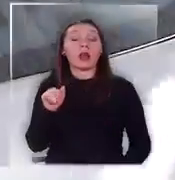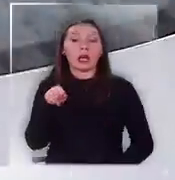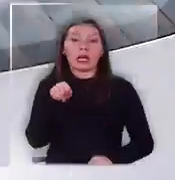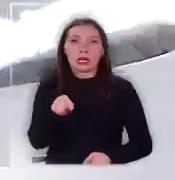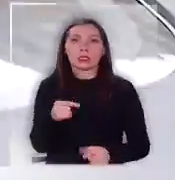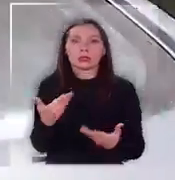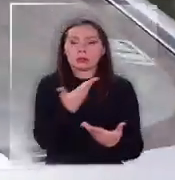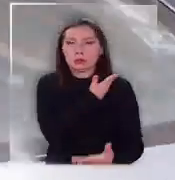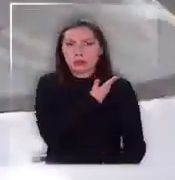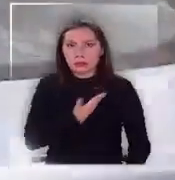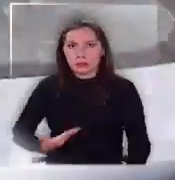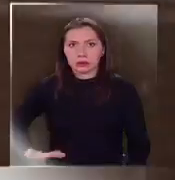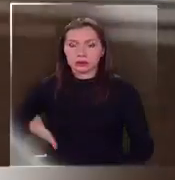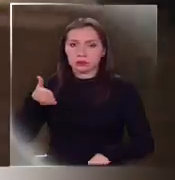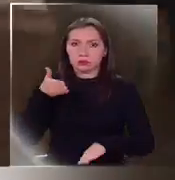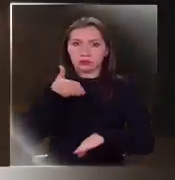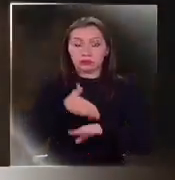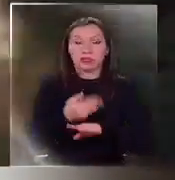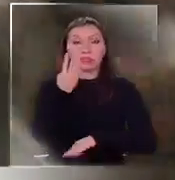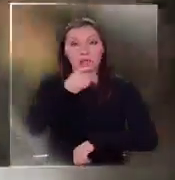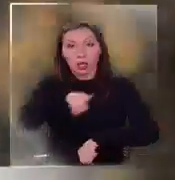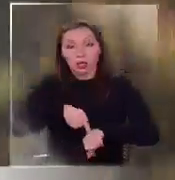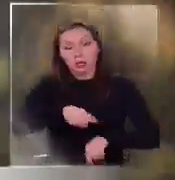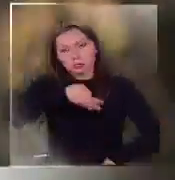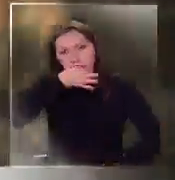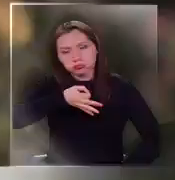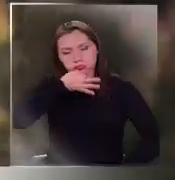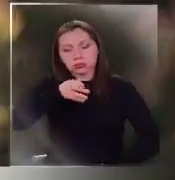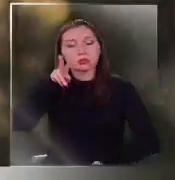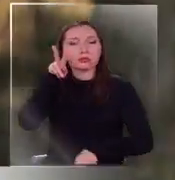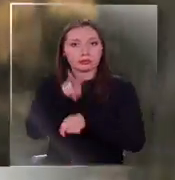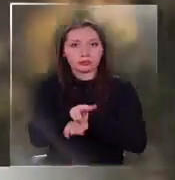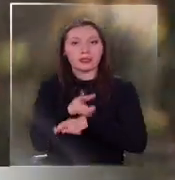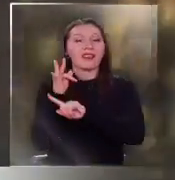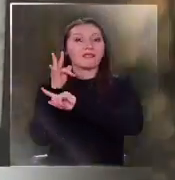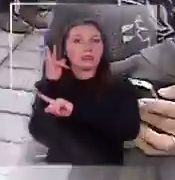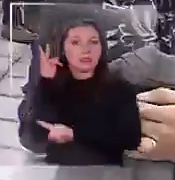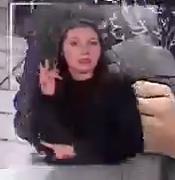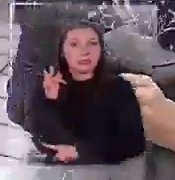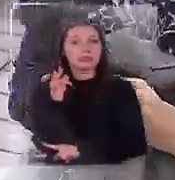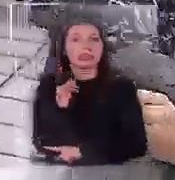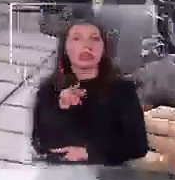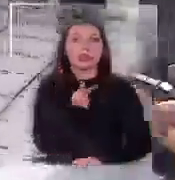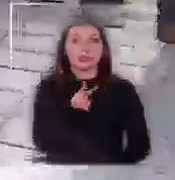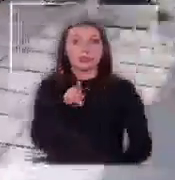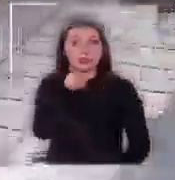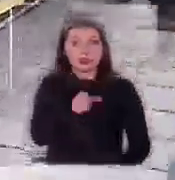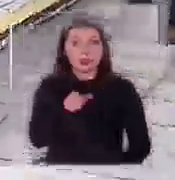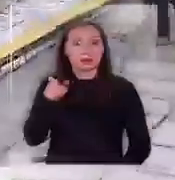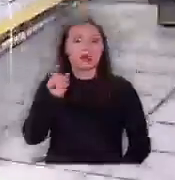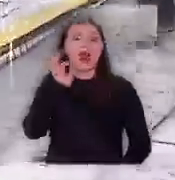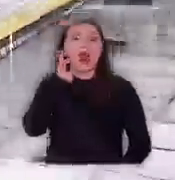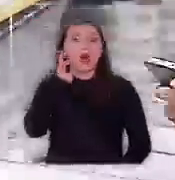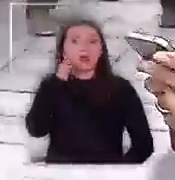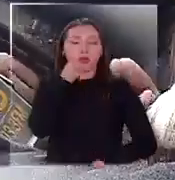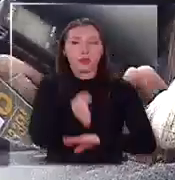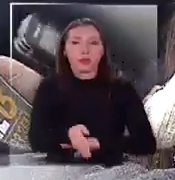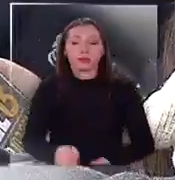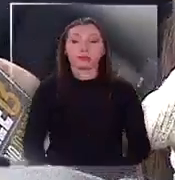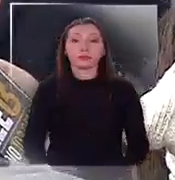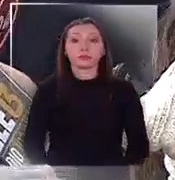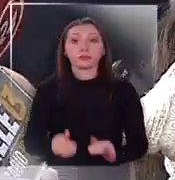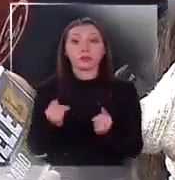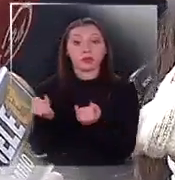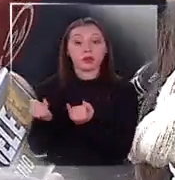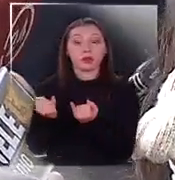Germán von Bühlenbrück. 3 horas declaró como testigo ante los fiscales Roberto Contreras y Lorena Parra en Las Condes. ¿Entregó algún